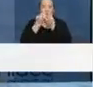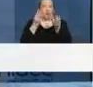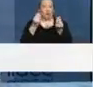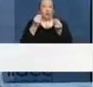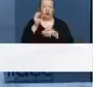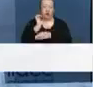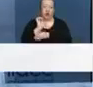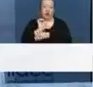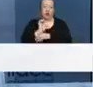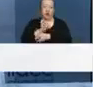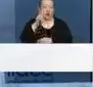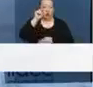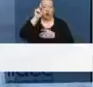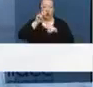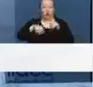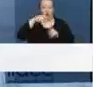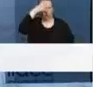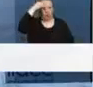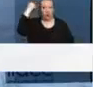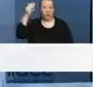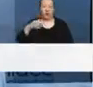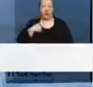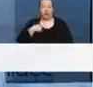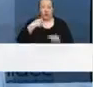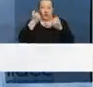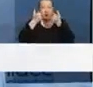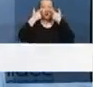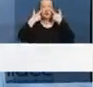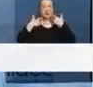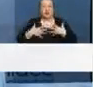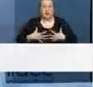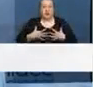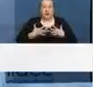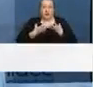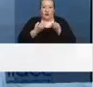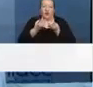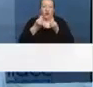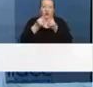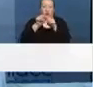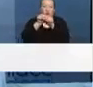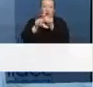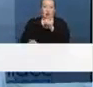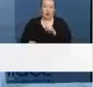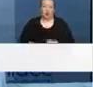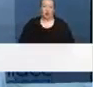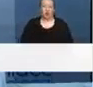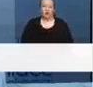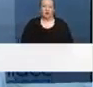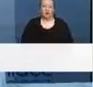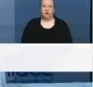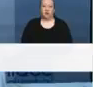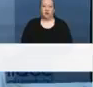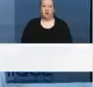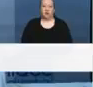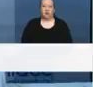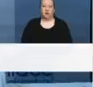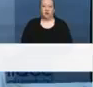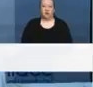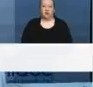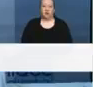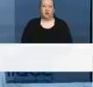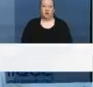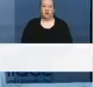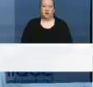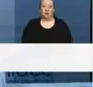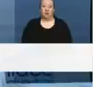olvidar las lágrimas de la rabia como destruyeron todo bueno